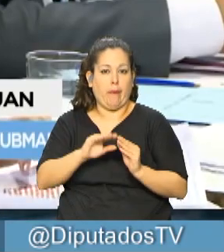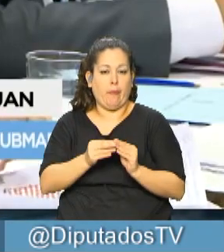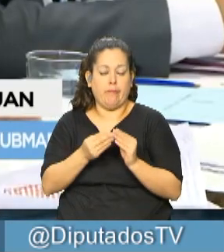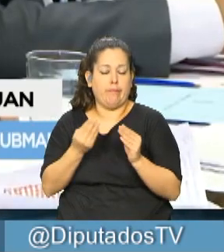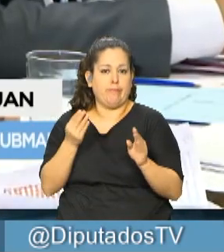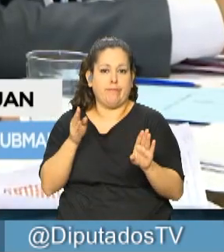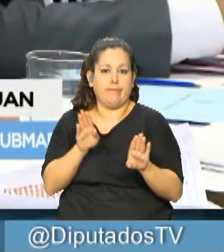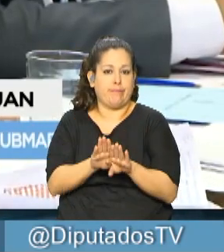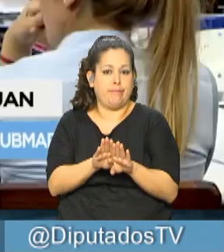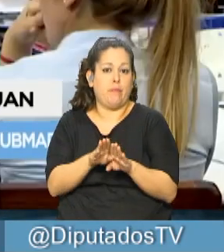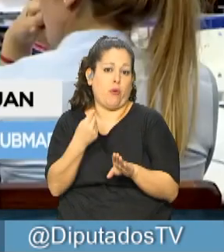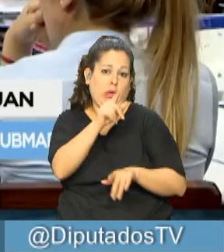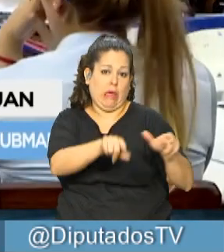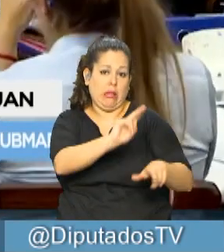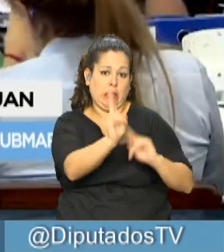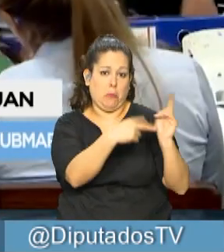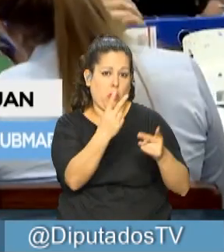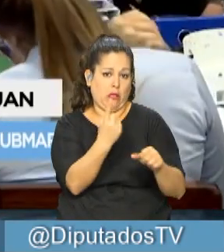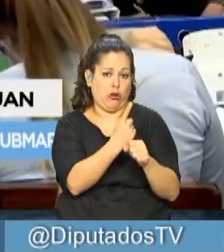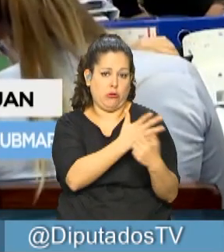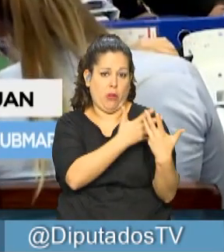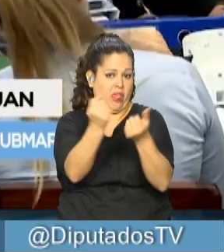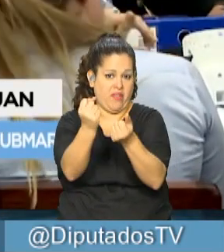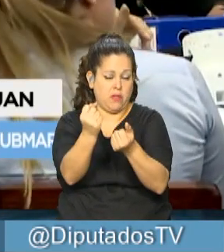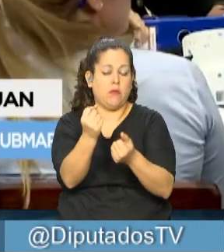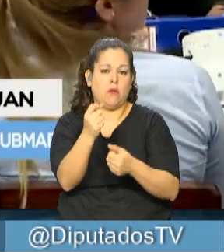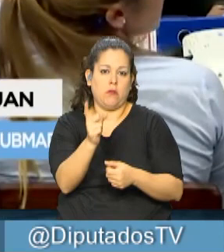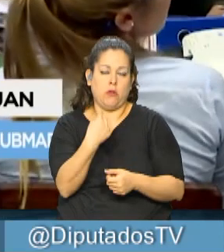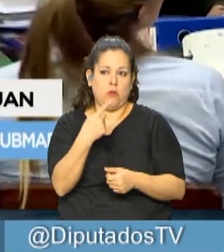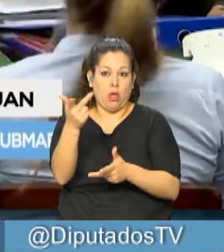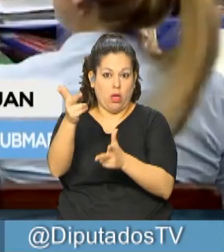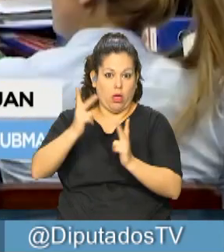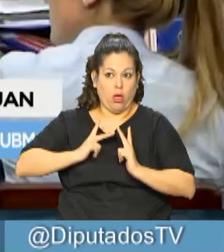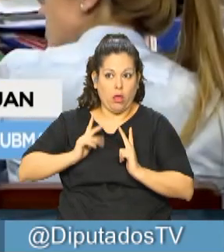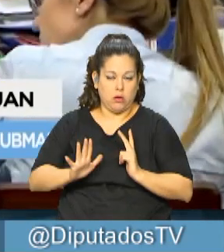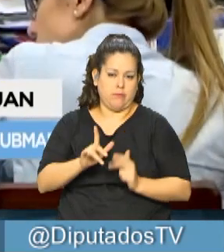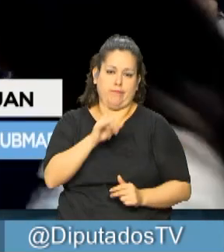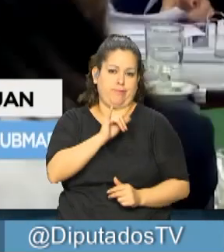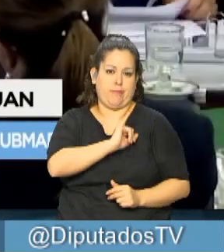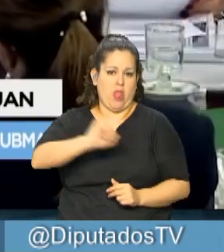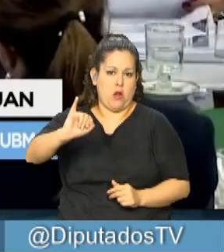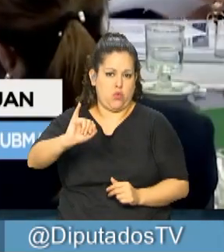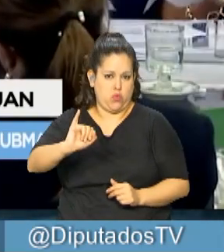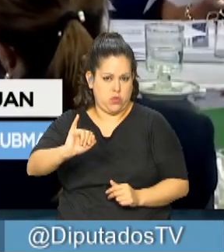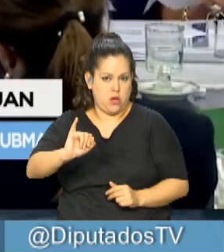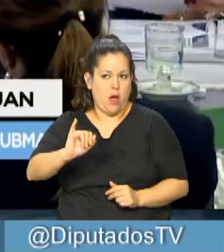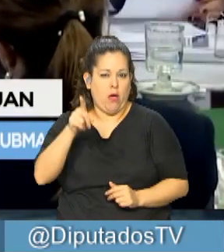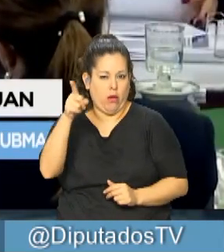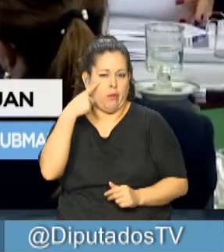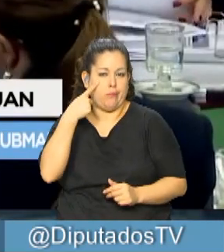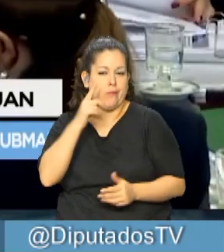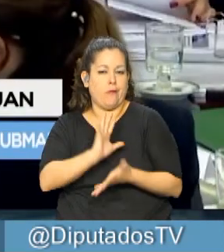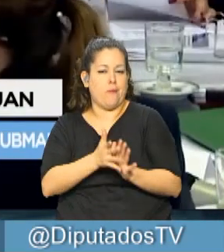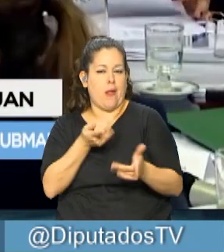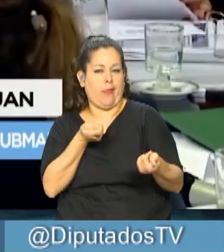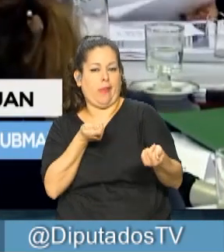porque total no se pueden defender, nosotros denunciamos esa maniobra creemos que